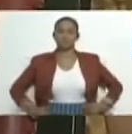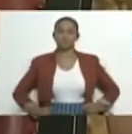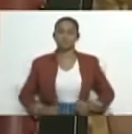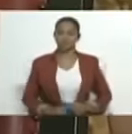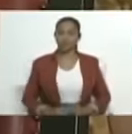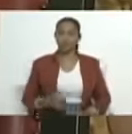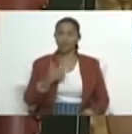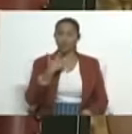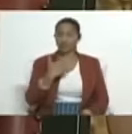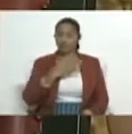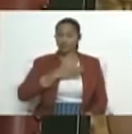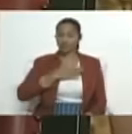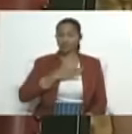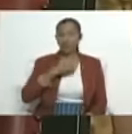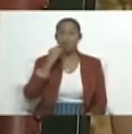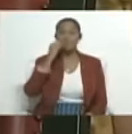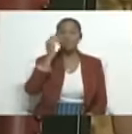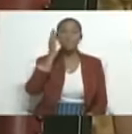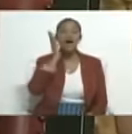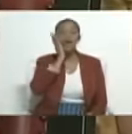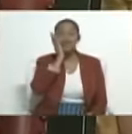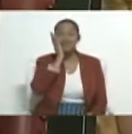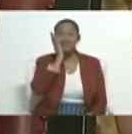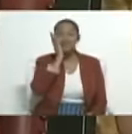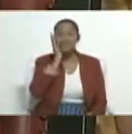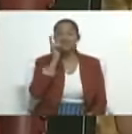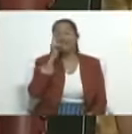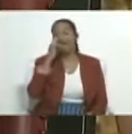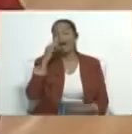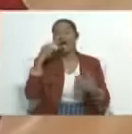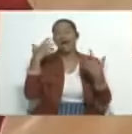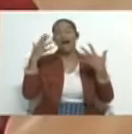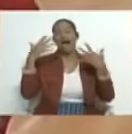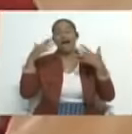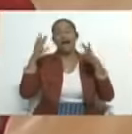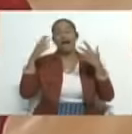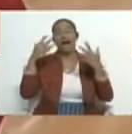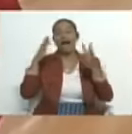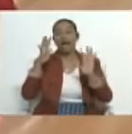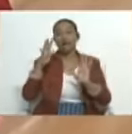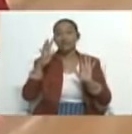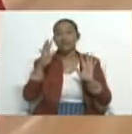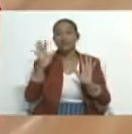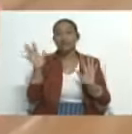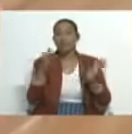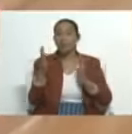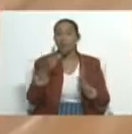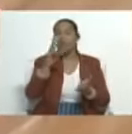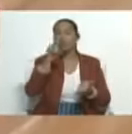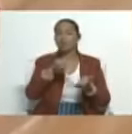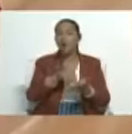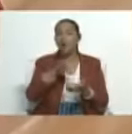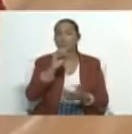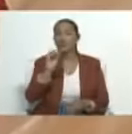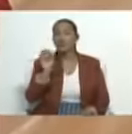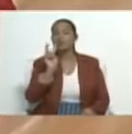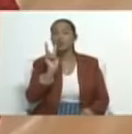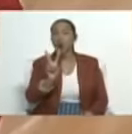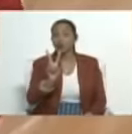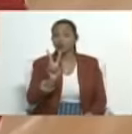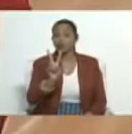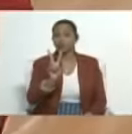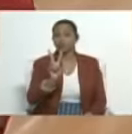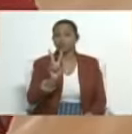madrina de aquellos años por allá en el año 2002, cuando estábamos en